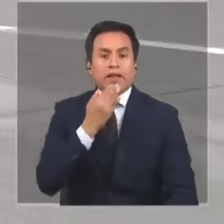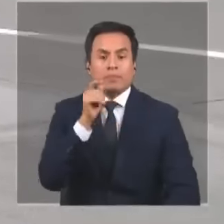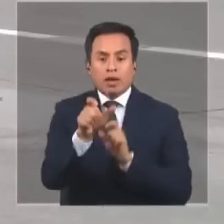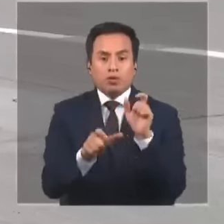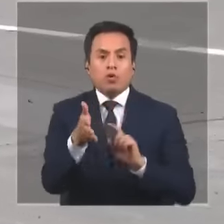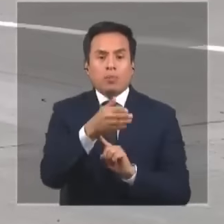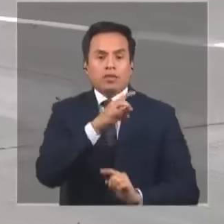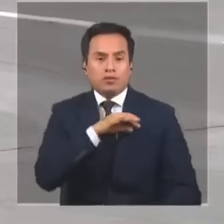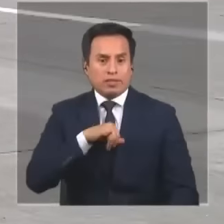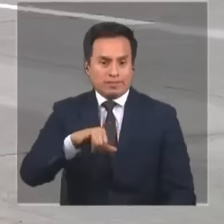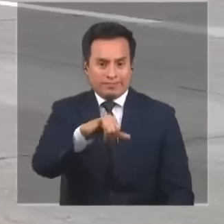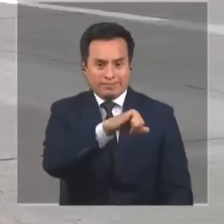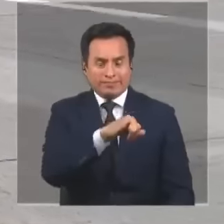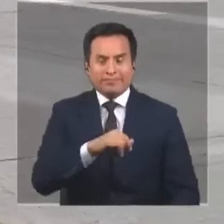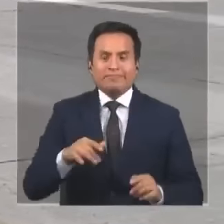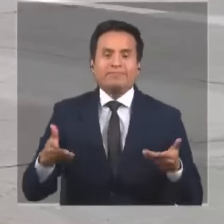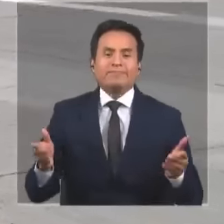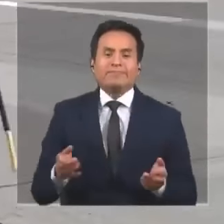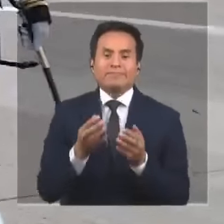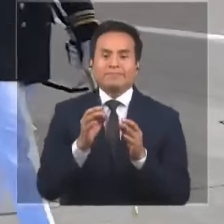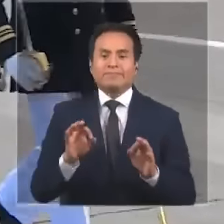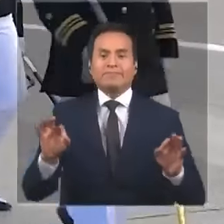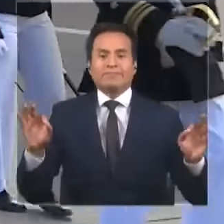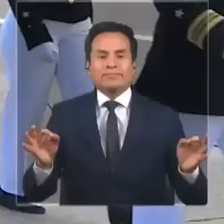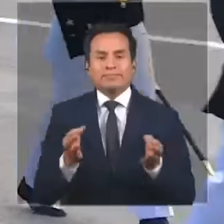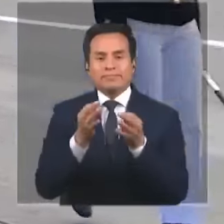nuestros compatriotas.